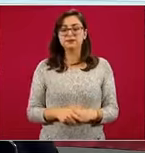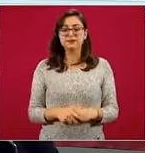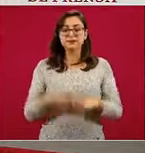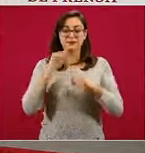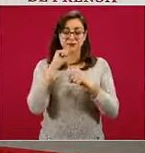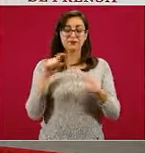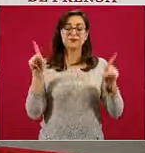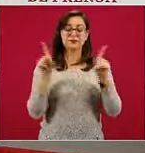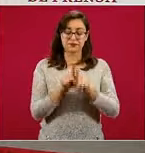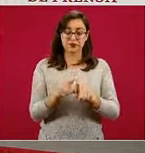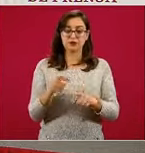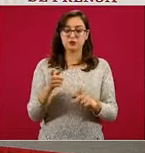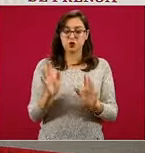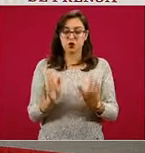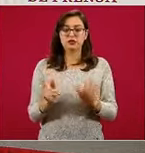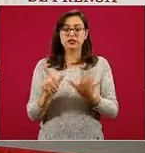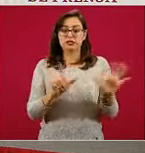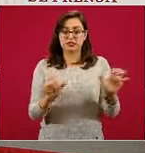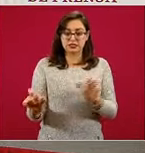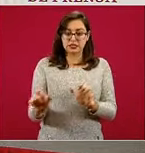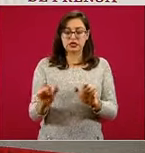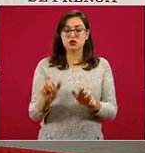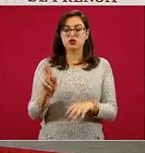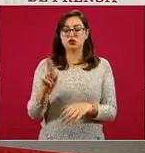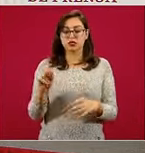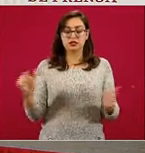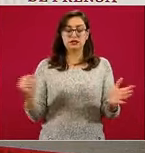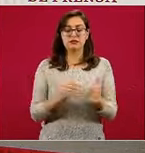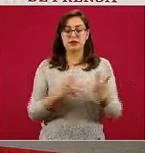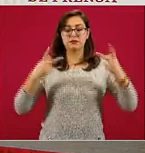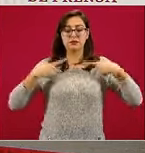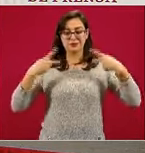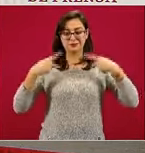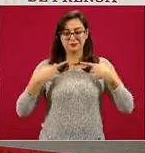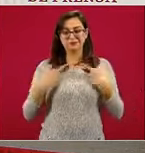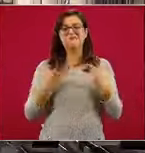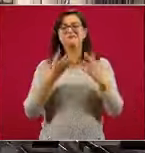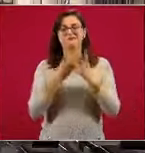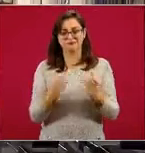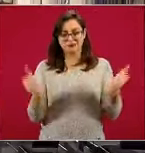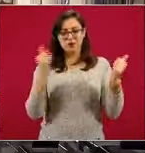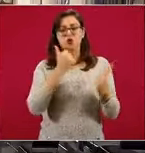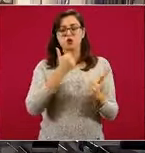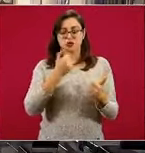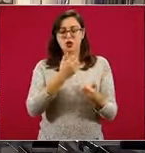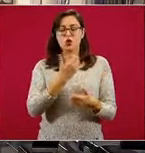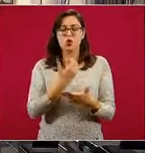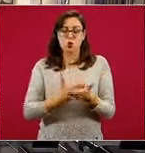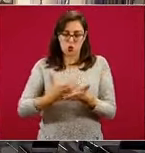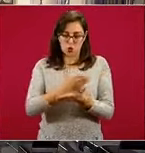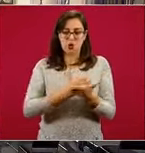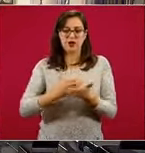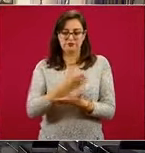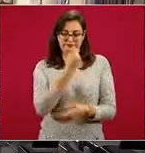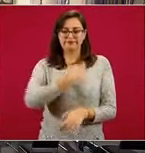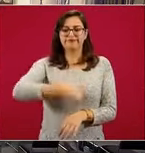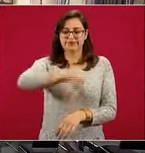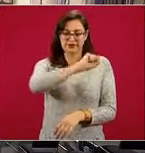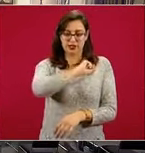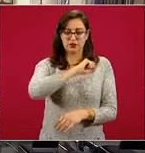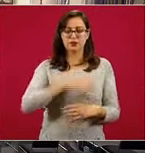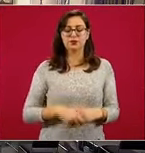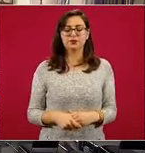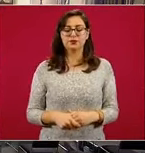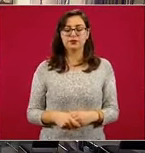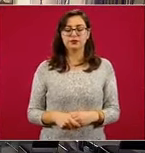estima que ya más de 784,000 personas felizmente se han recuperado de COVID-19. Si